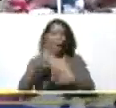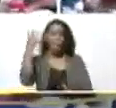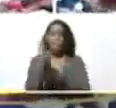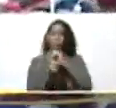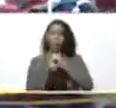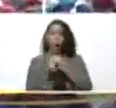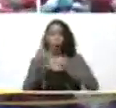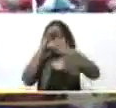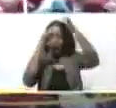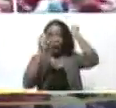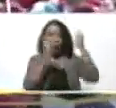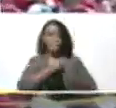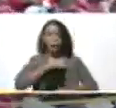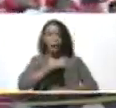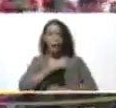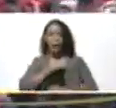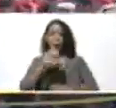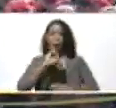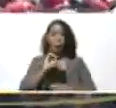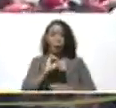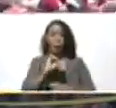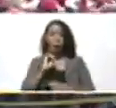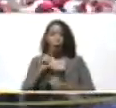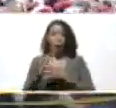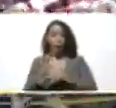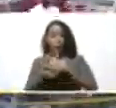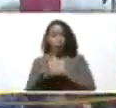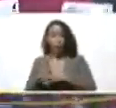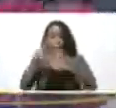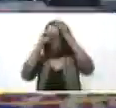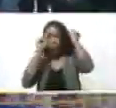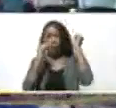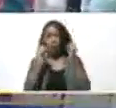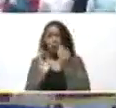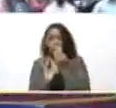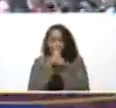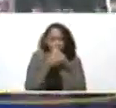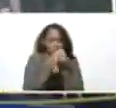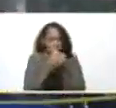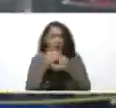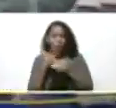la embajada de España o la embajada gringa a esconderse como ratas.